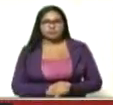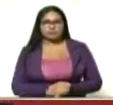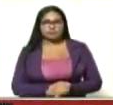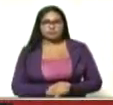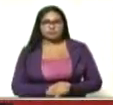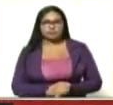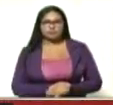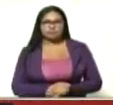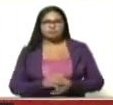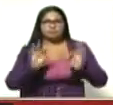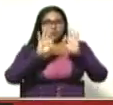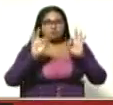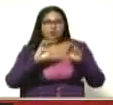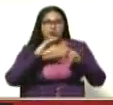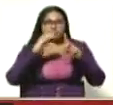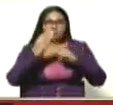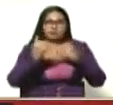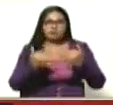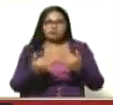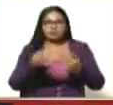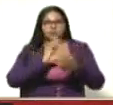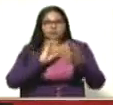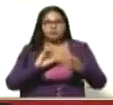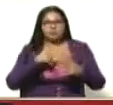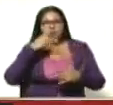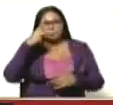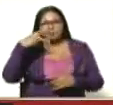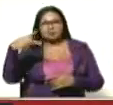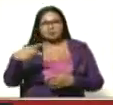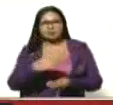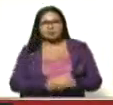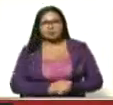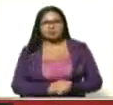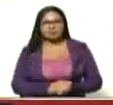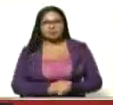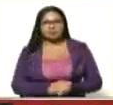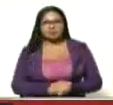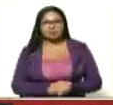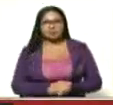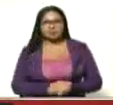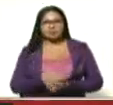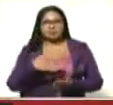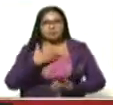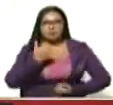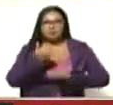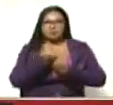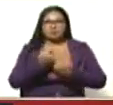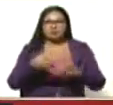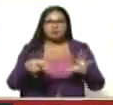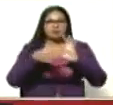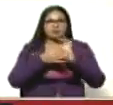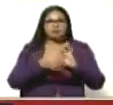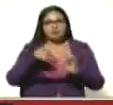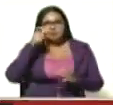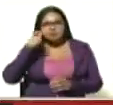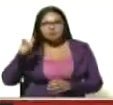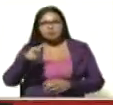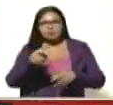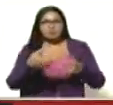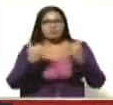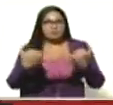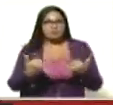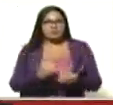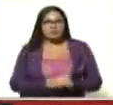manera la cultura, en este caso la poesía, puede contribuir con la unión de los pueblos hermanos, en este